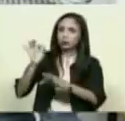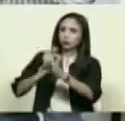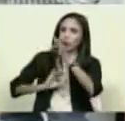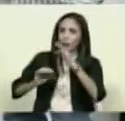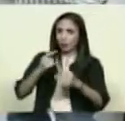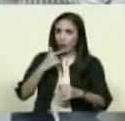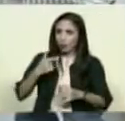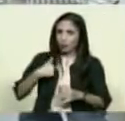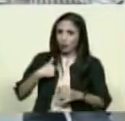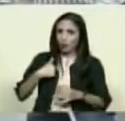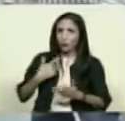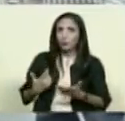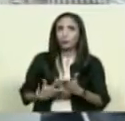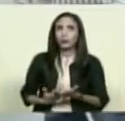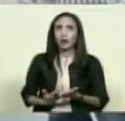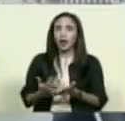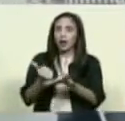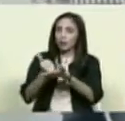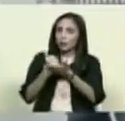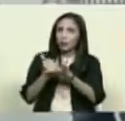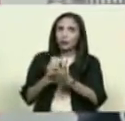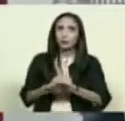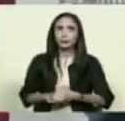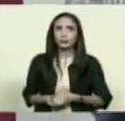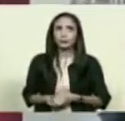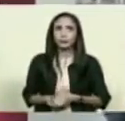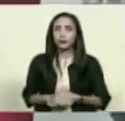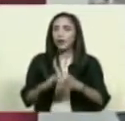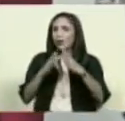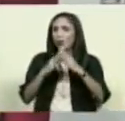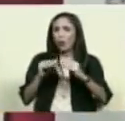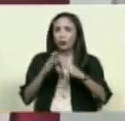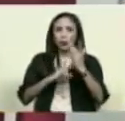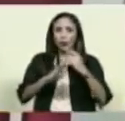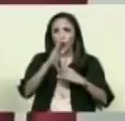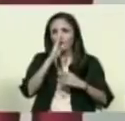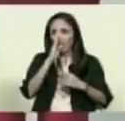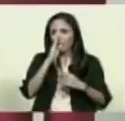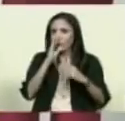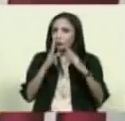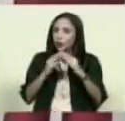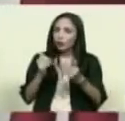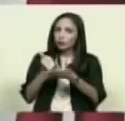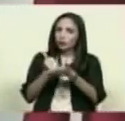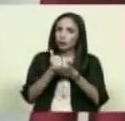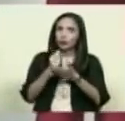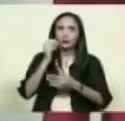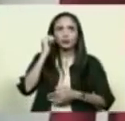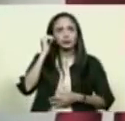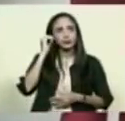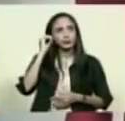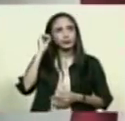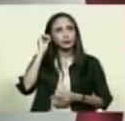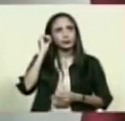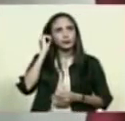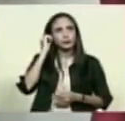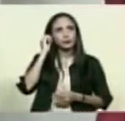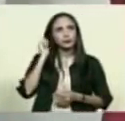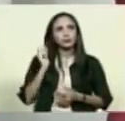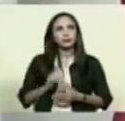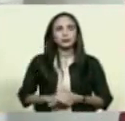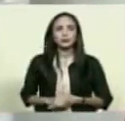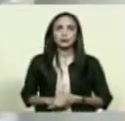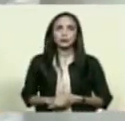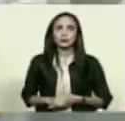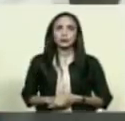supuesto, con su DEBAN, el Ministerio de Finanzas, toda la banca pública, trabajando para minimizar todos esos